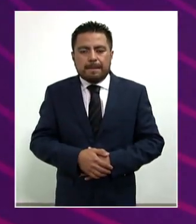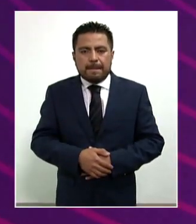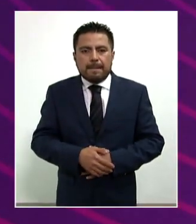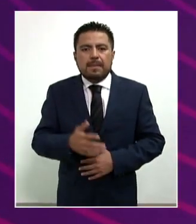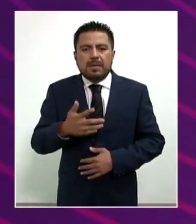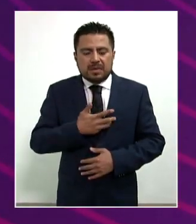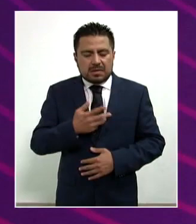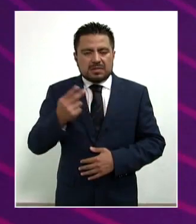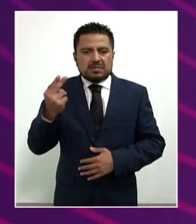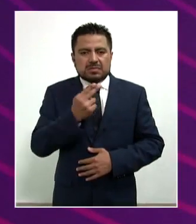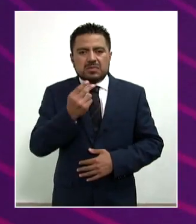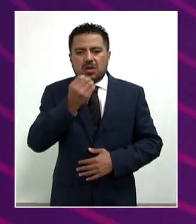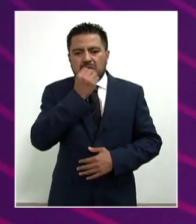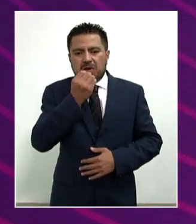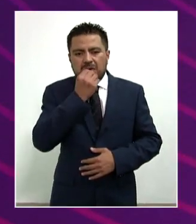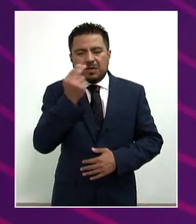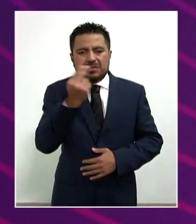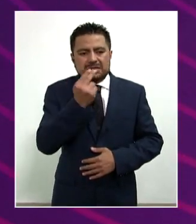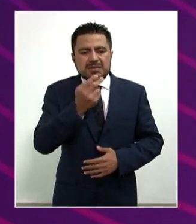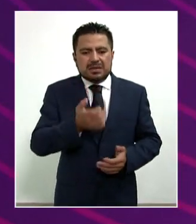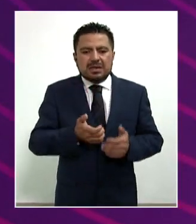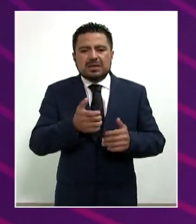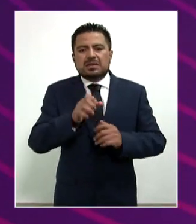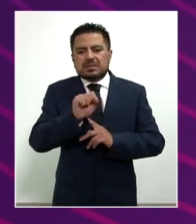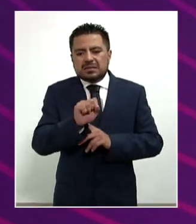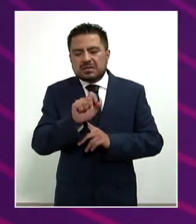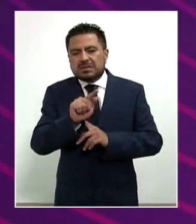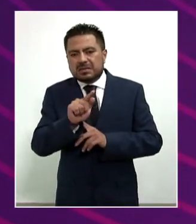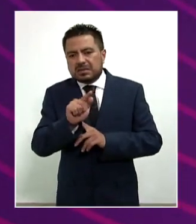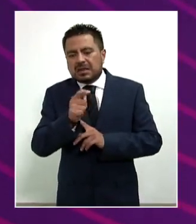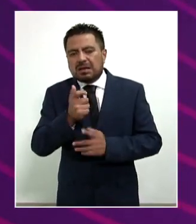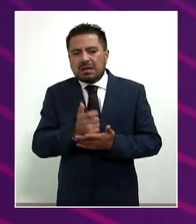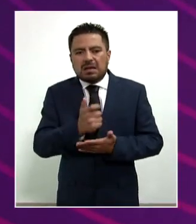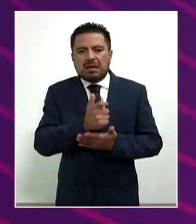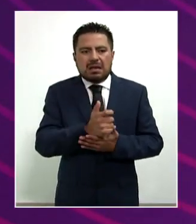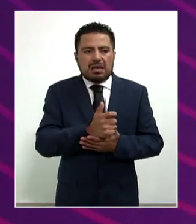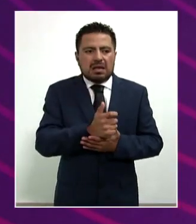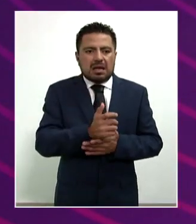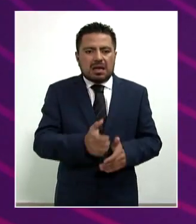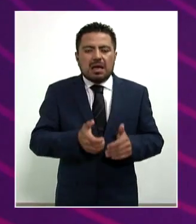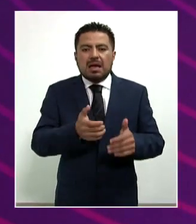y tiene que comer comidas de 60, 70 pesos llenas de carbohidratos. O sea,